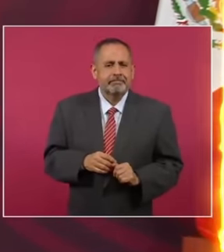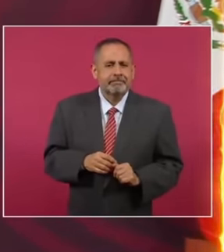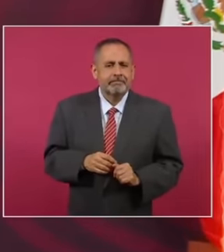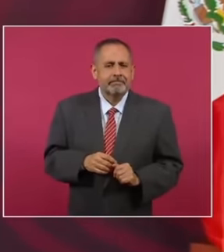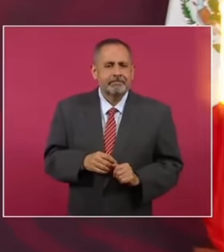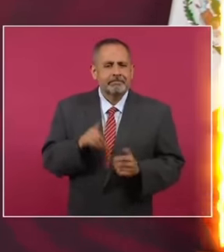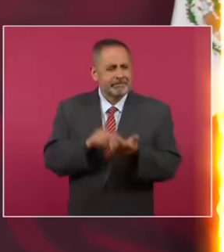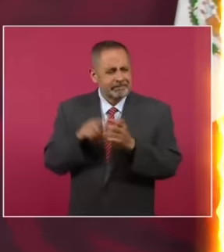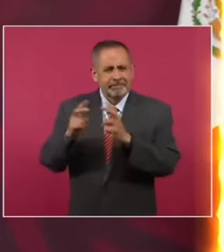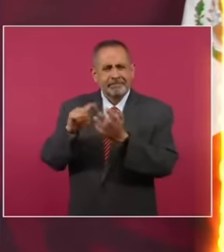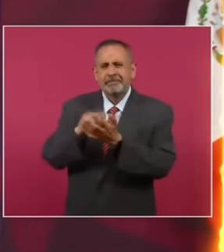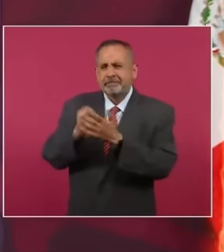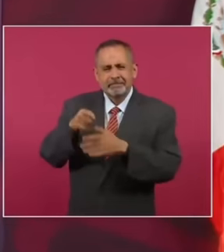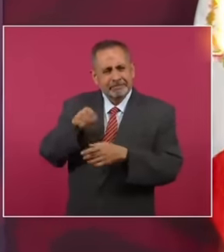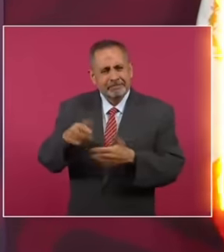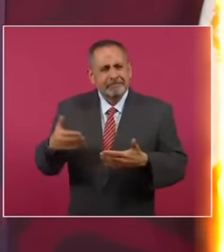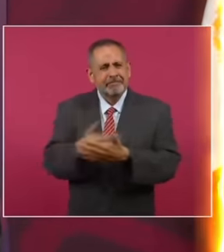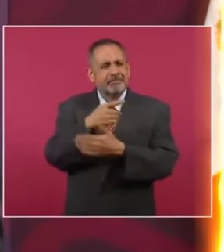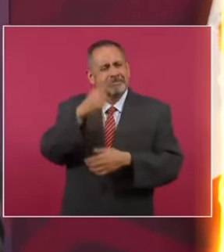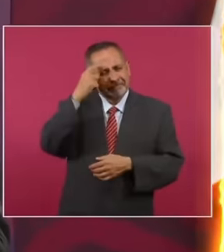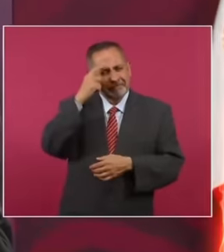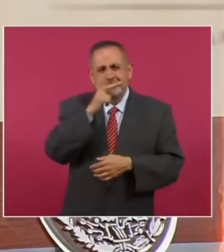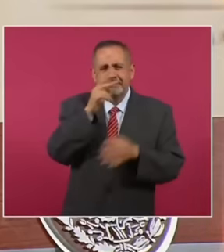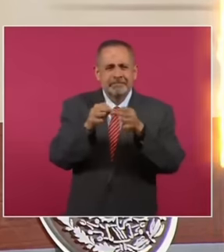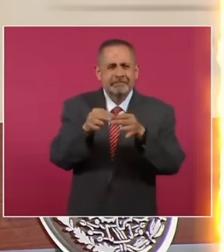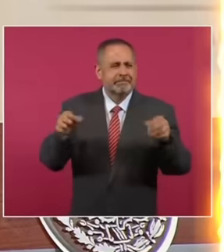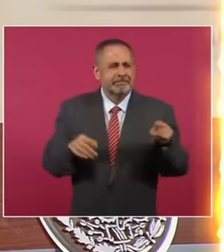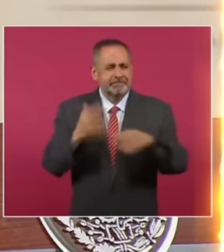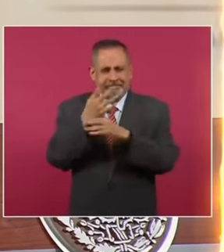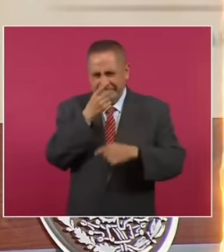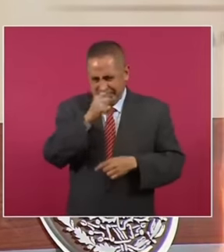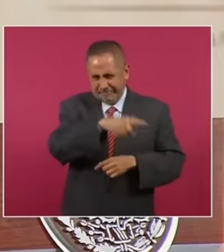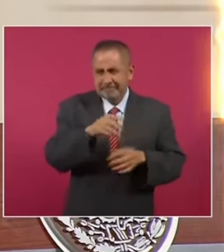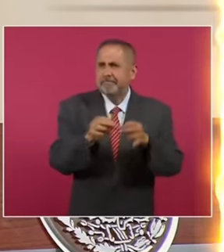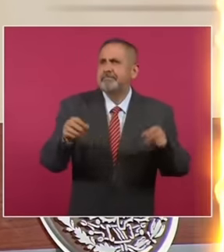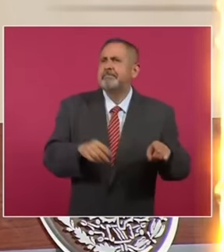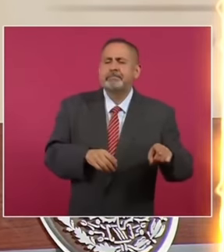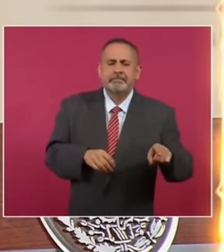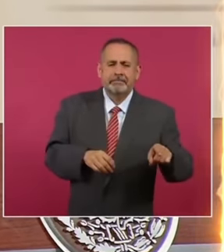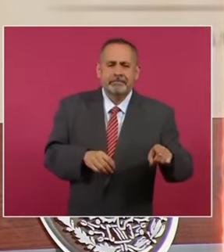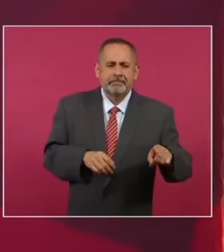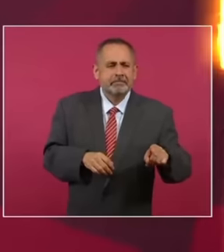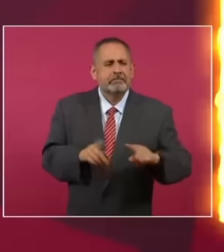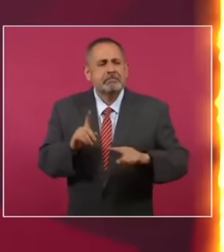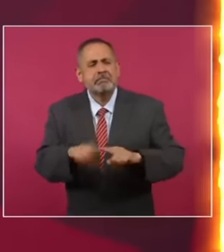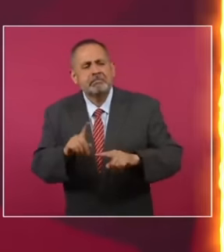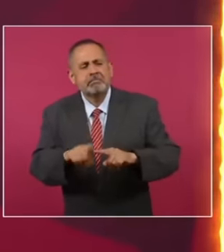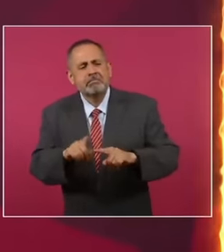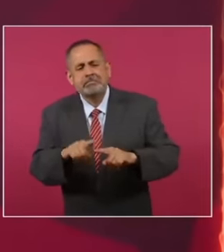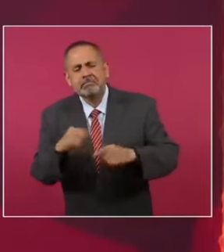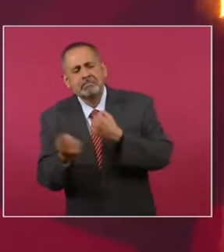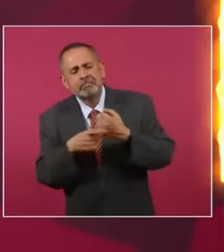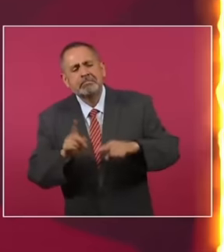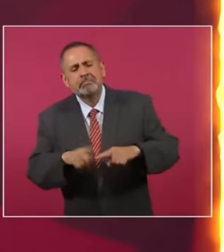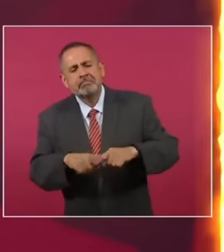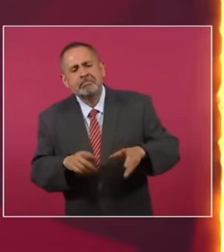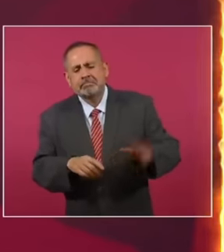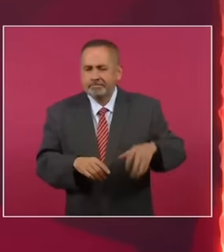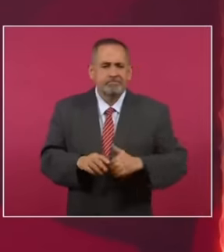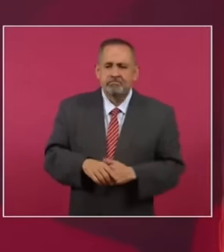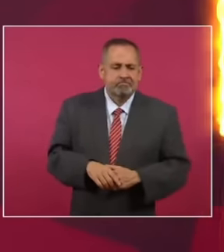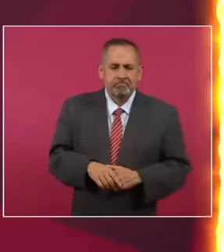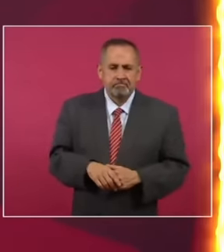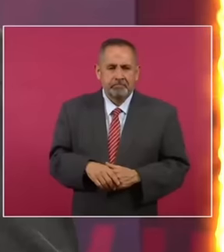de allá de Tamaulipas era de la frase famosa de ¿y de parte de quién? En